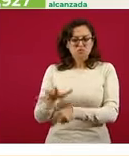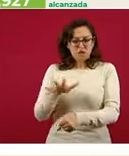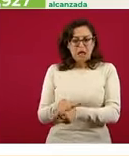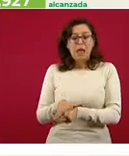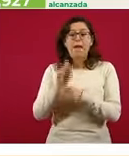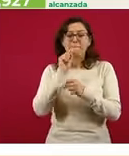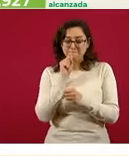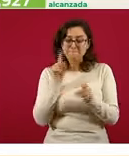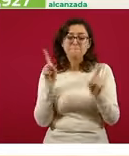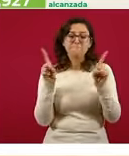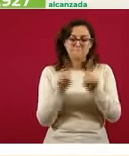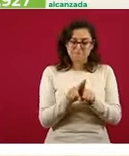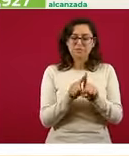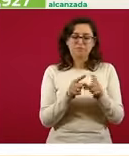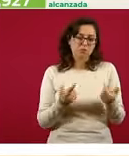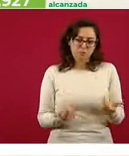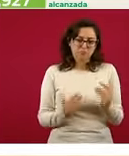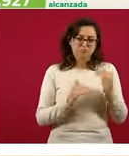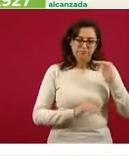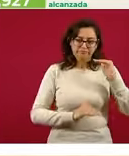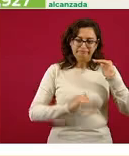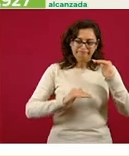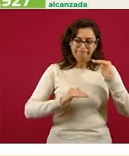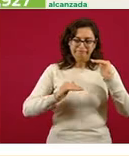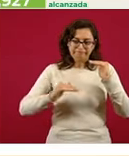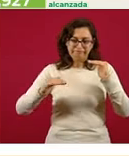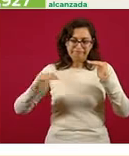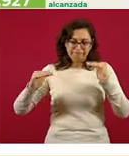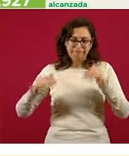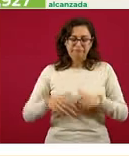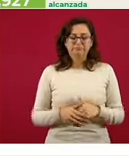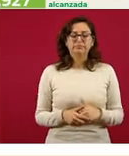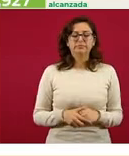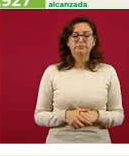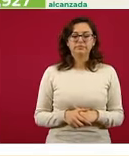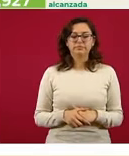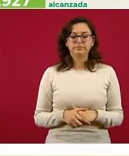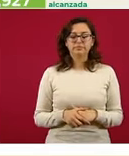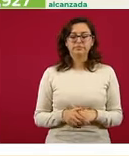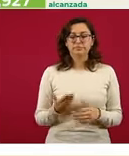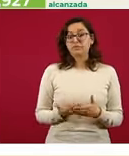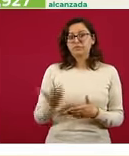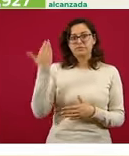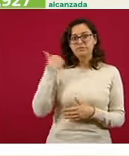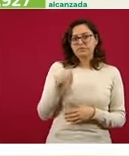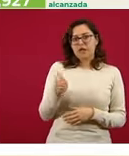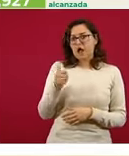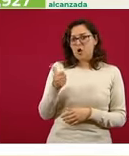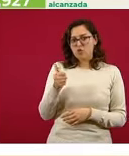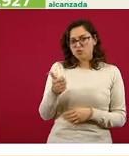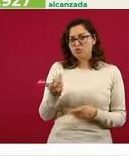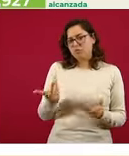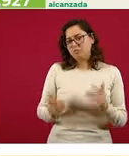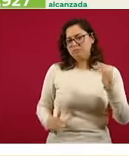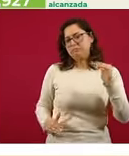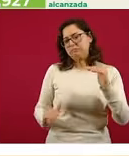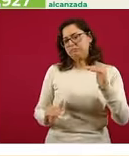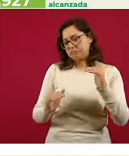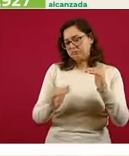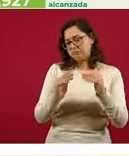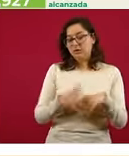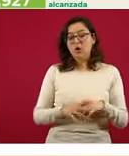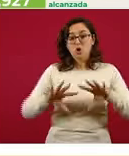acercándose a estos niveles de la epidemia durante agosto, por ejemplo, en el verano. La ocupación total